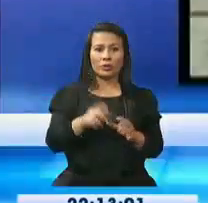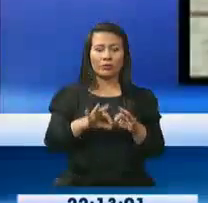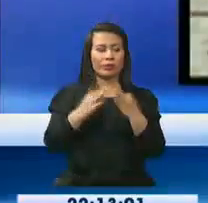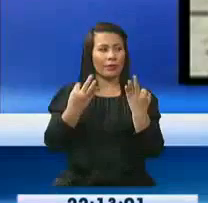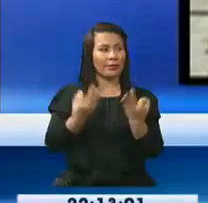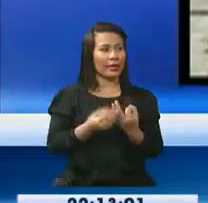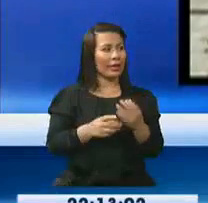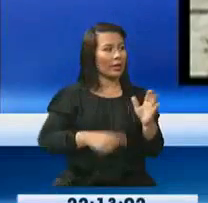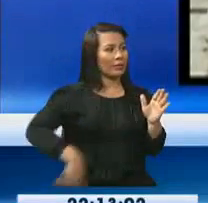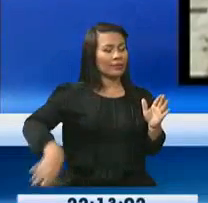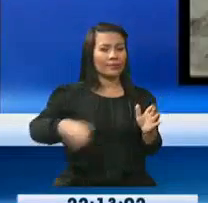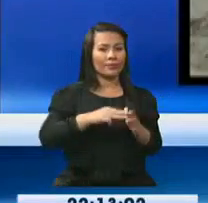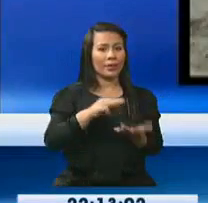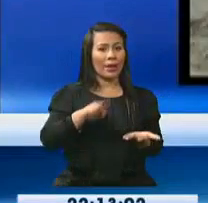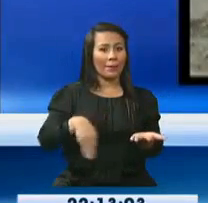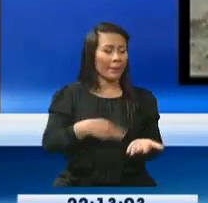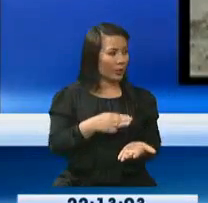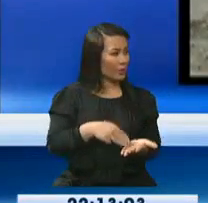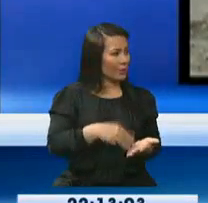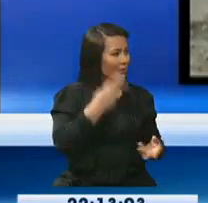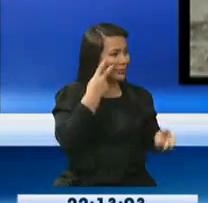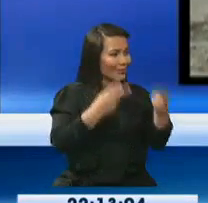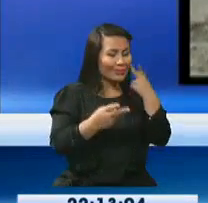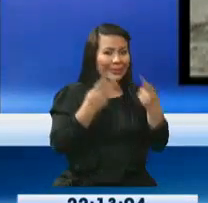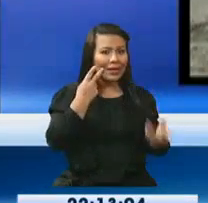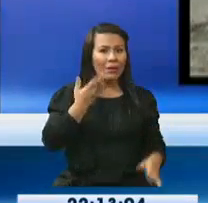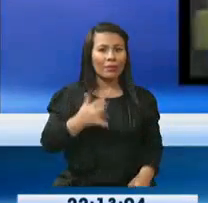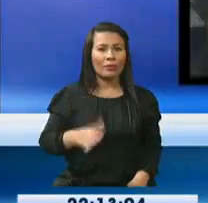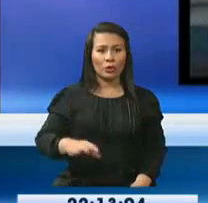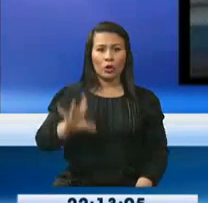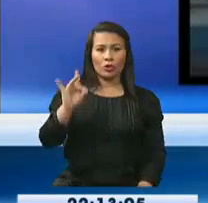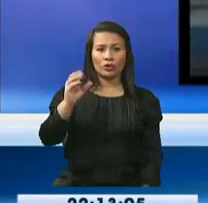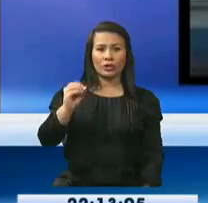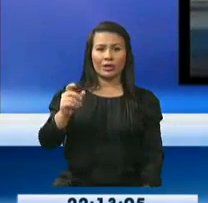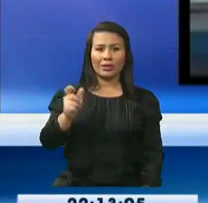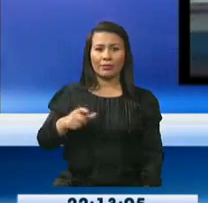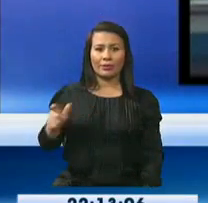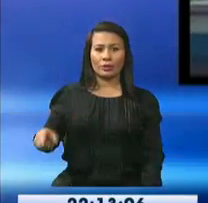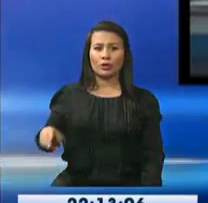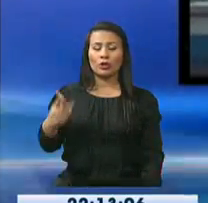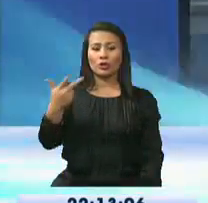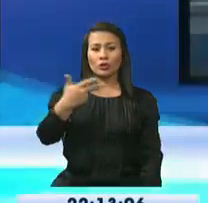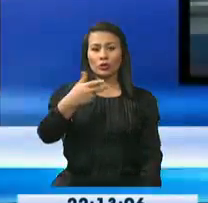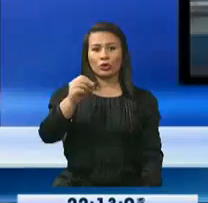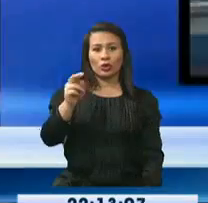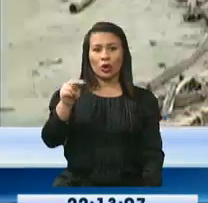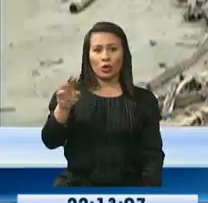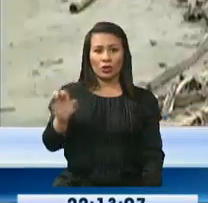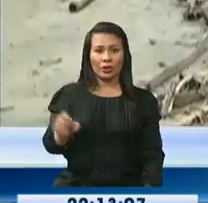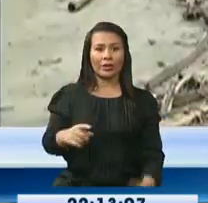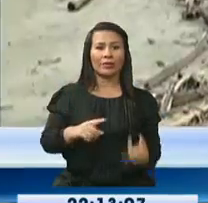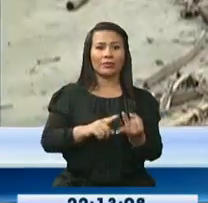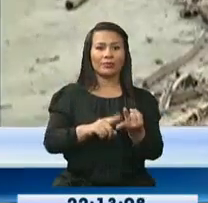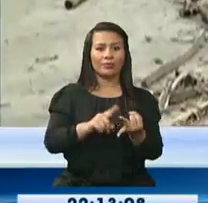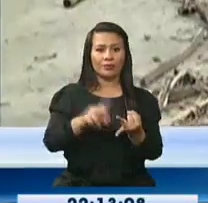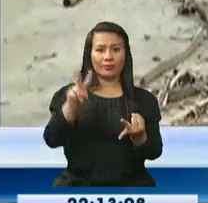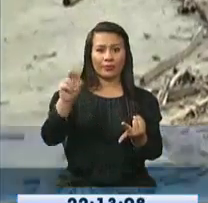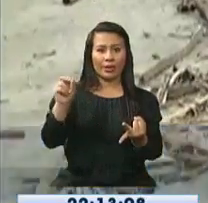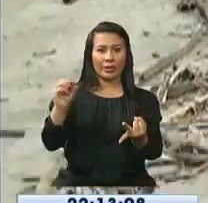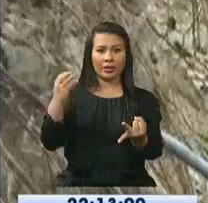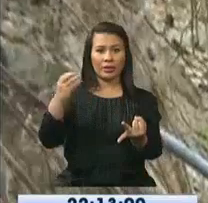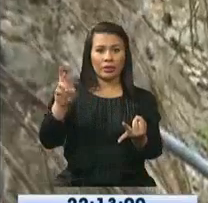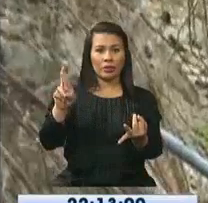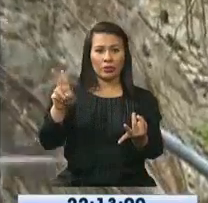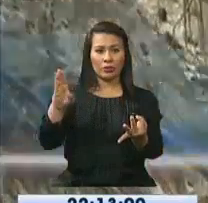150 y el matal aproximadamente 80 inchón 20 en crucita uno de los puntos más afectados